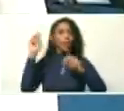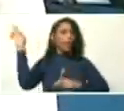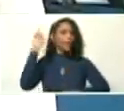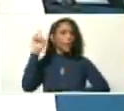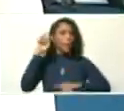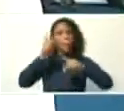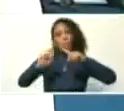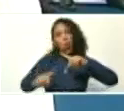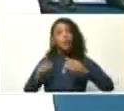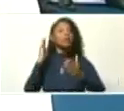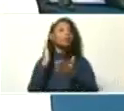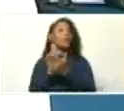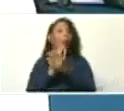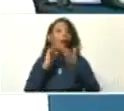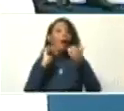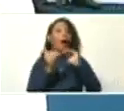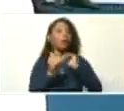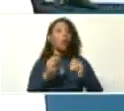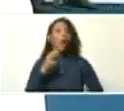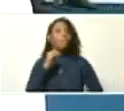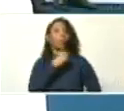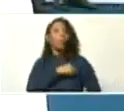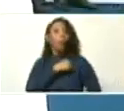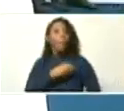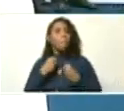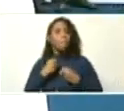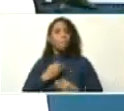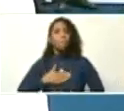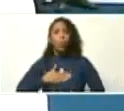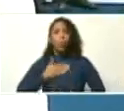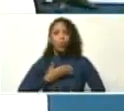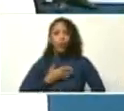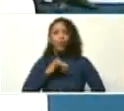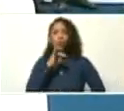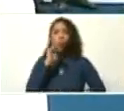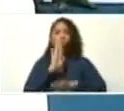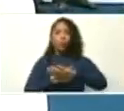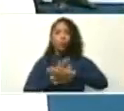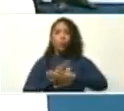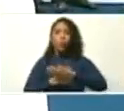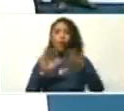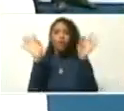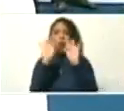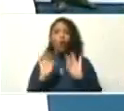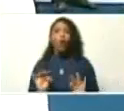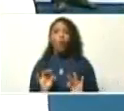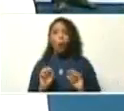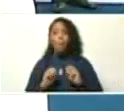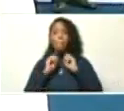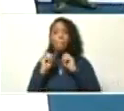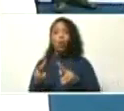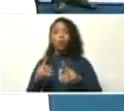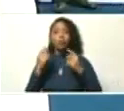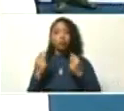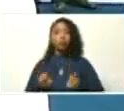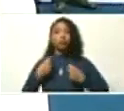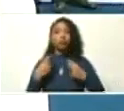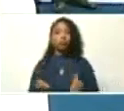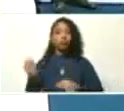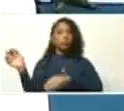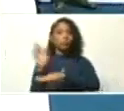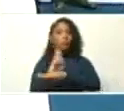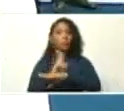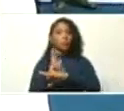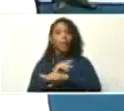siempre con la ética, con la moral para poder informar con de manera oportuna, veraz, educar y también